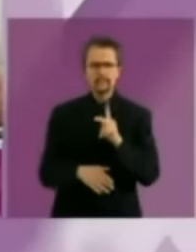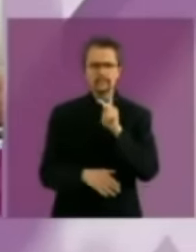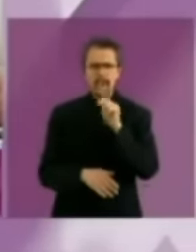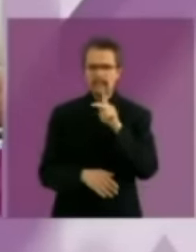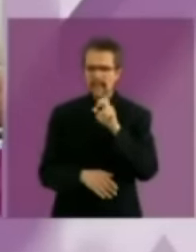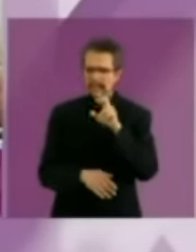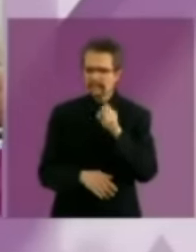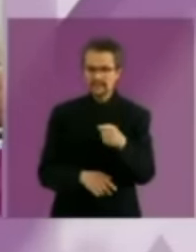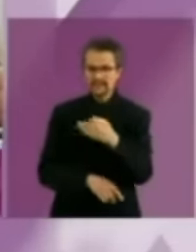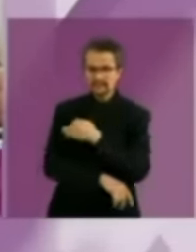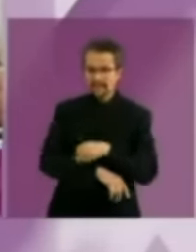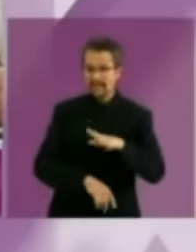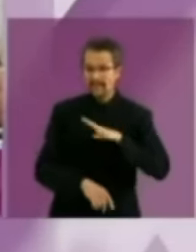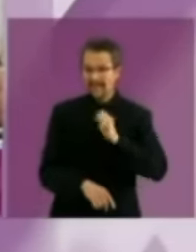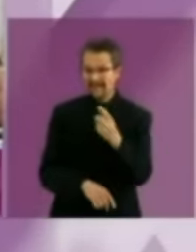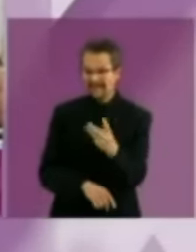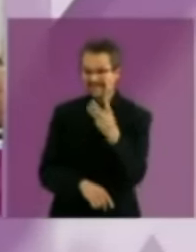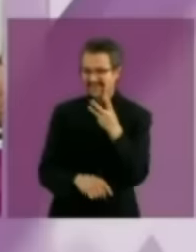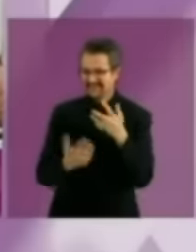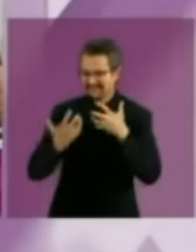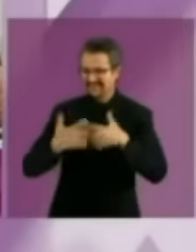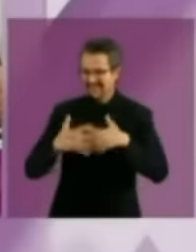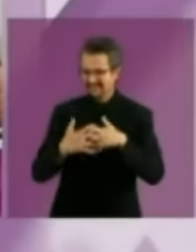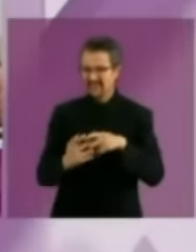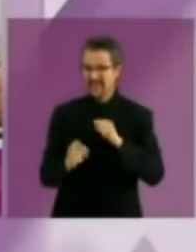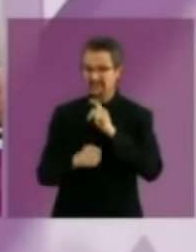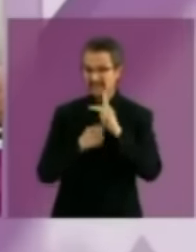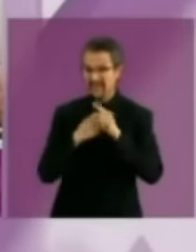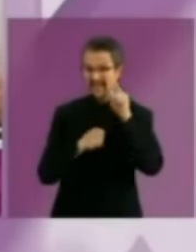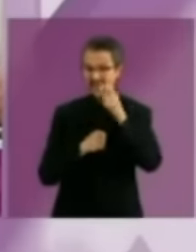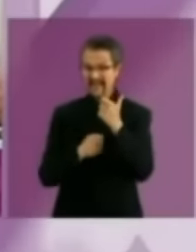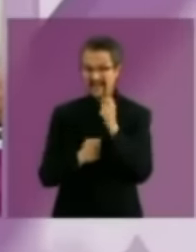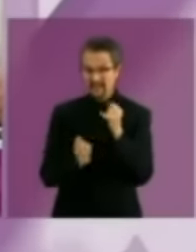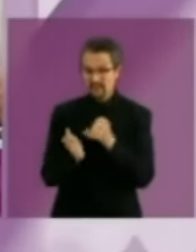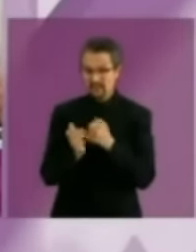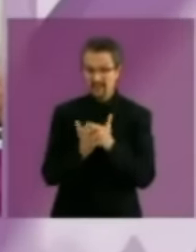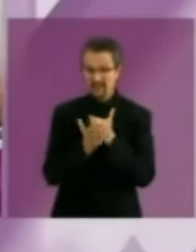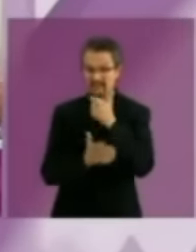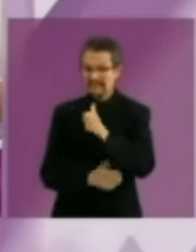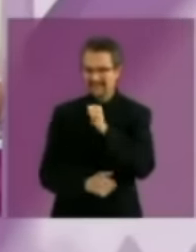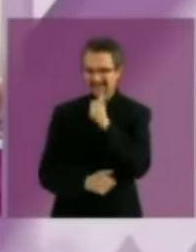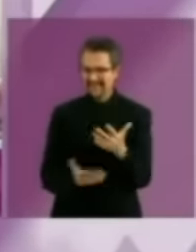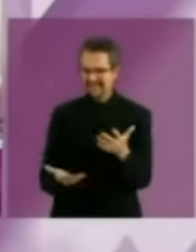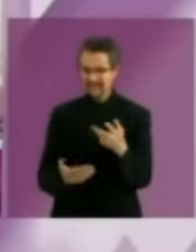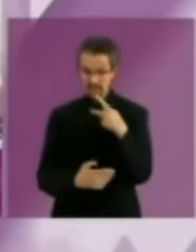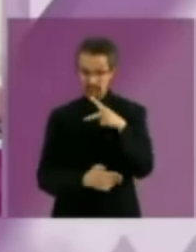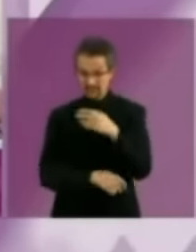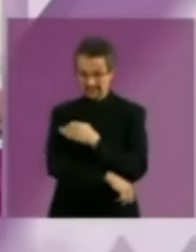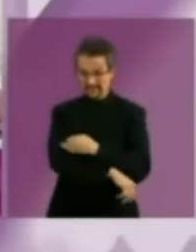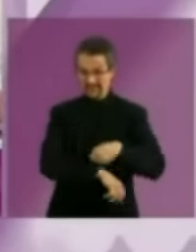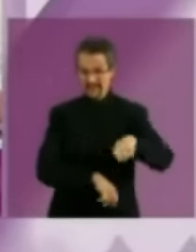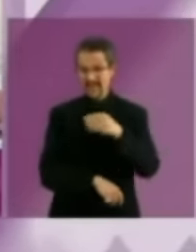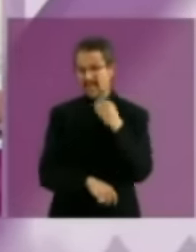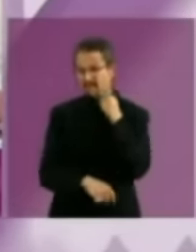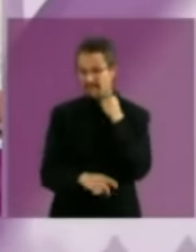volteaba con Claudia como con los ojillos así como, ¿sí lo dije bien, Claudia, o no?